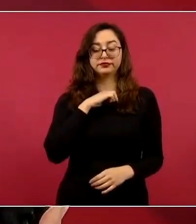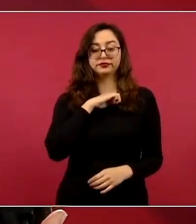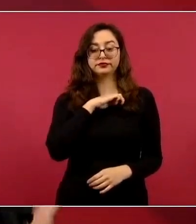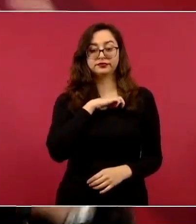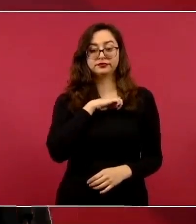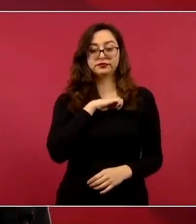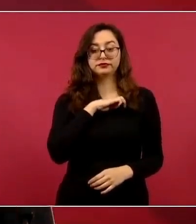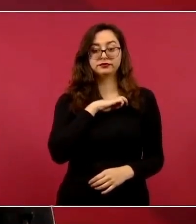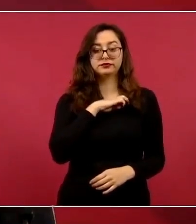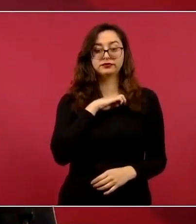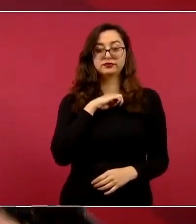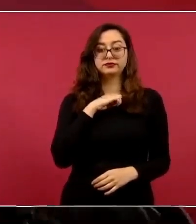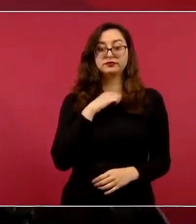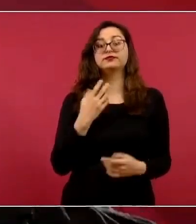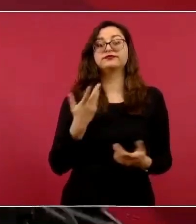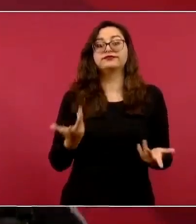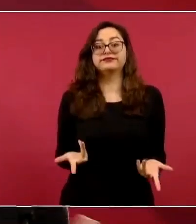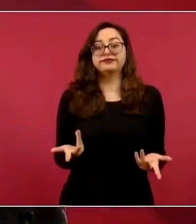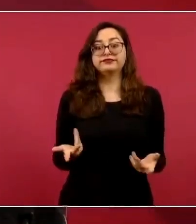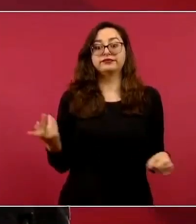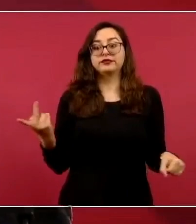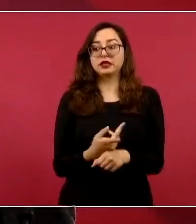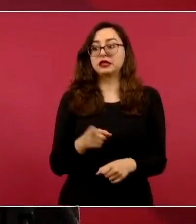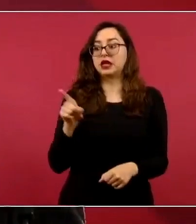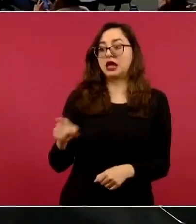con el general Mújica de candidato,